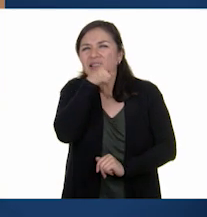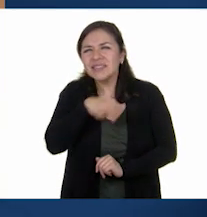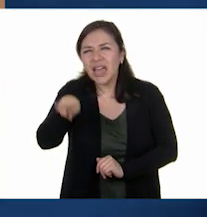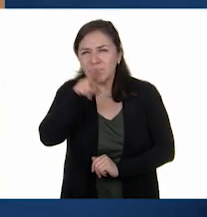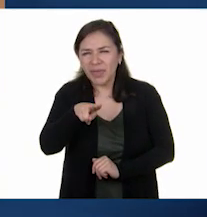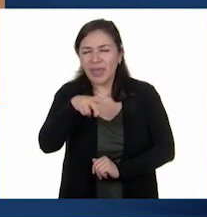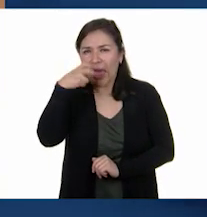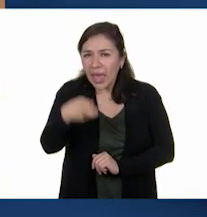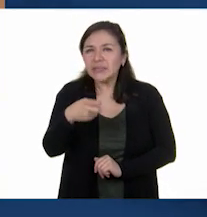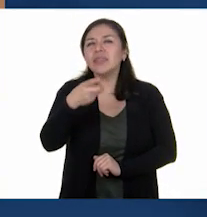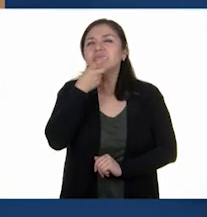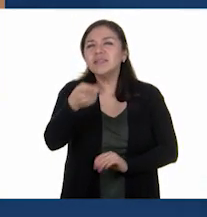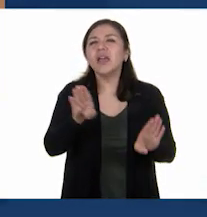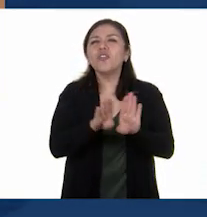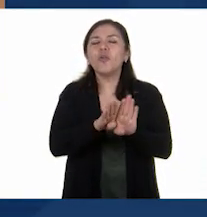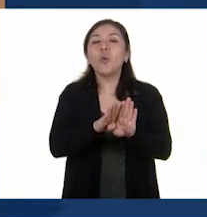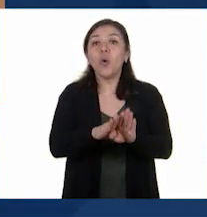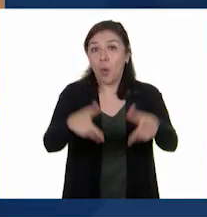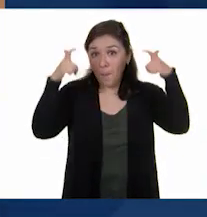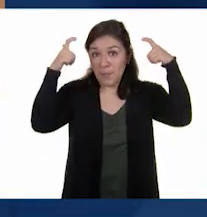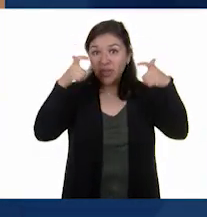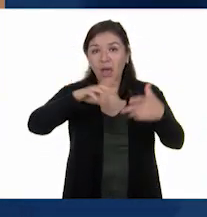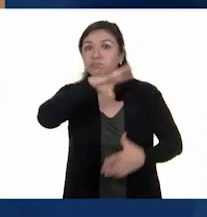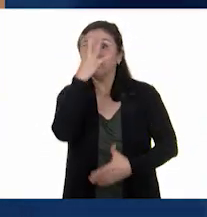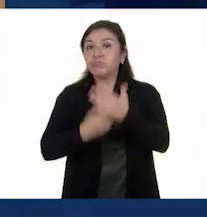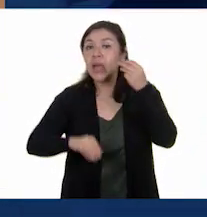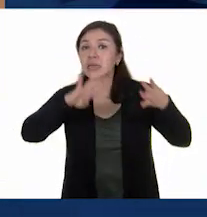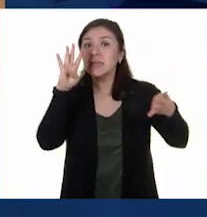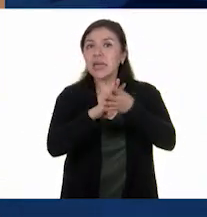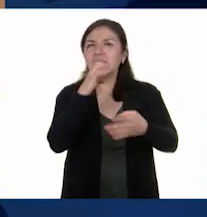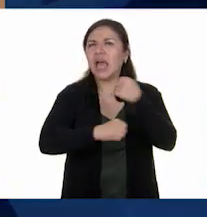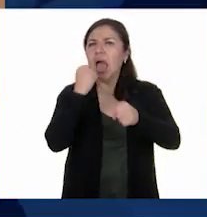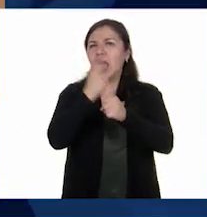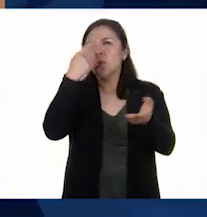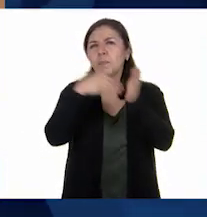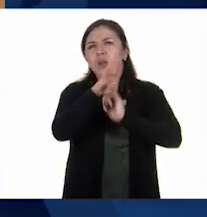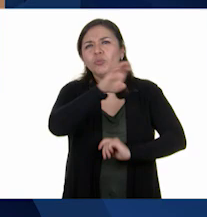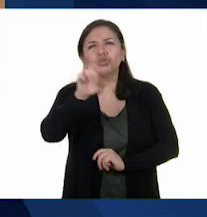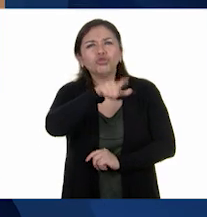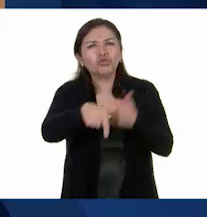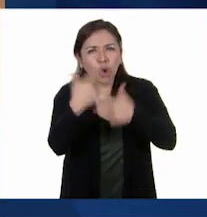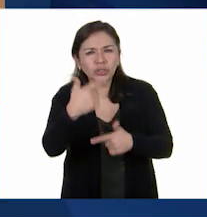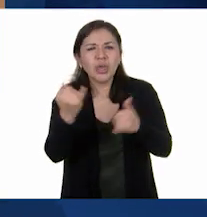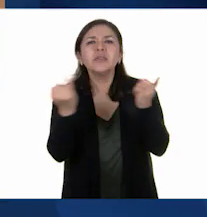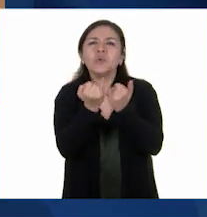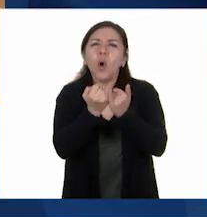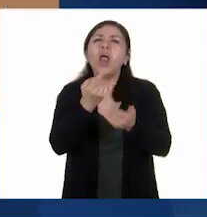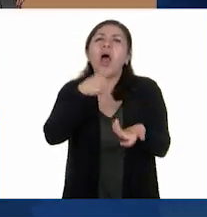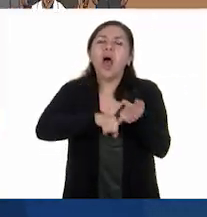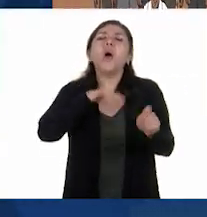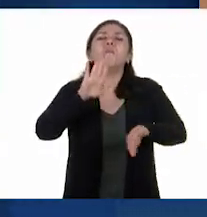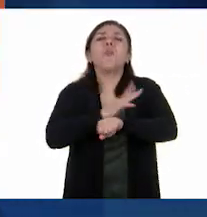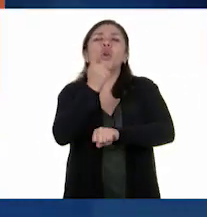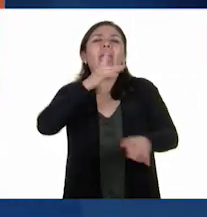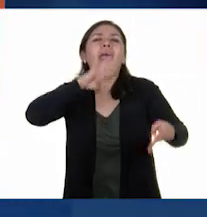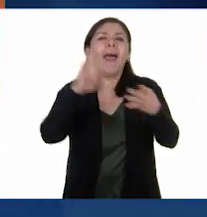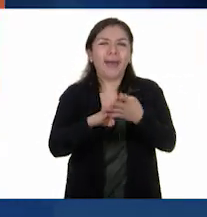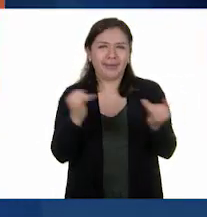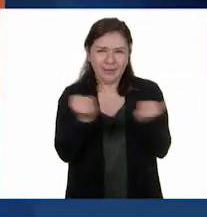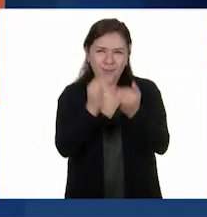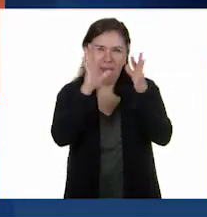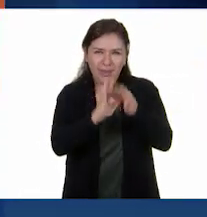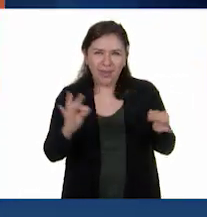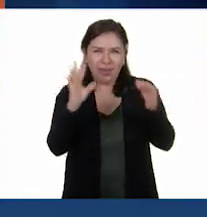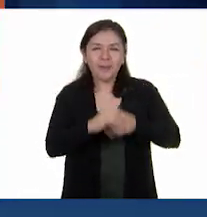indica, relata tanto la manera en que Villa se fugó de la cárcel en 1912 como las causas de su encarcelamiento.